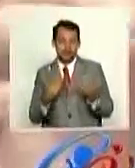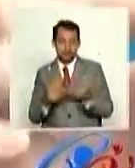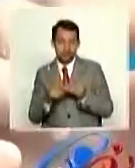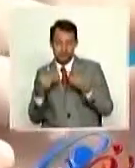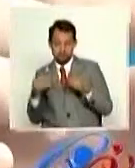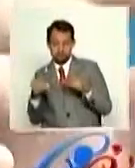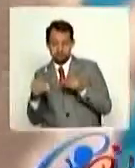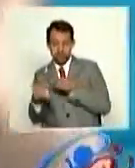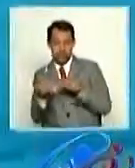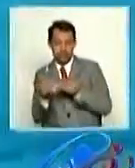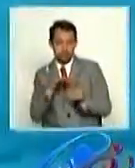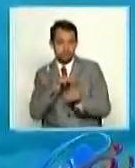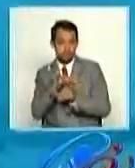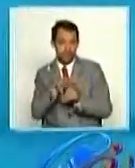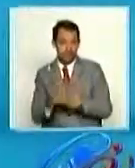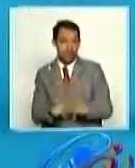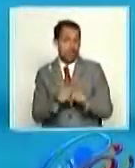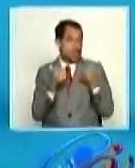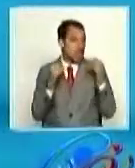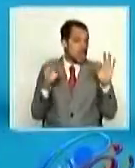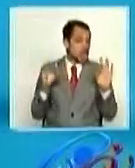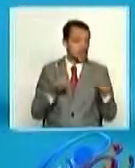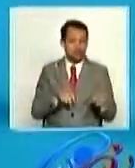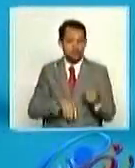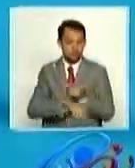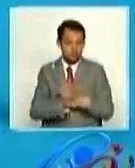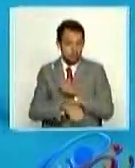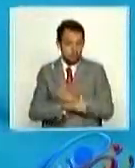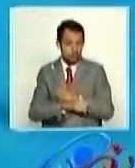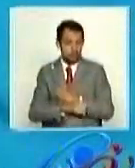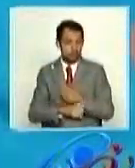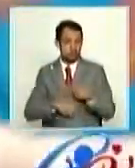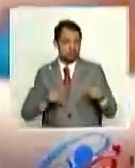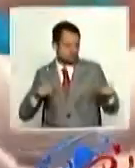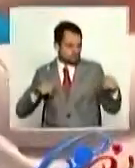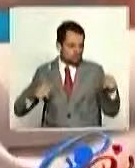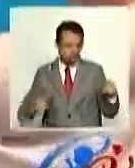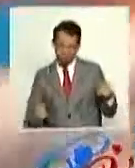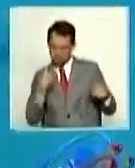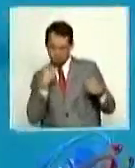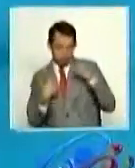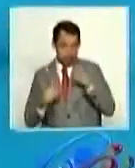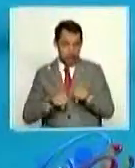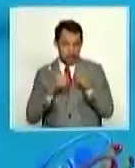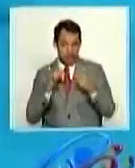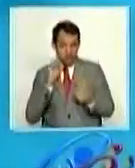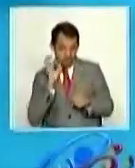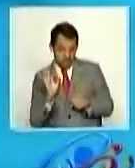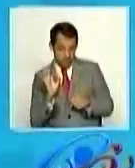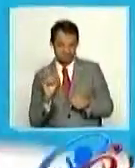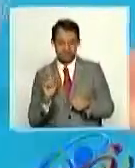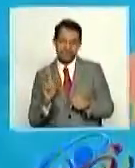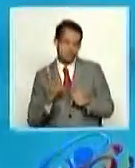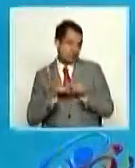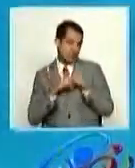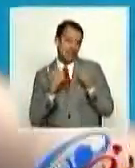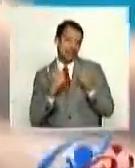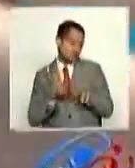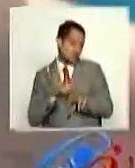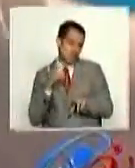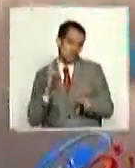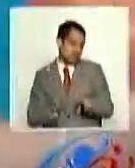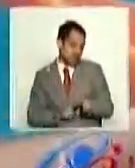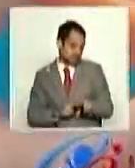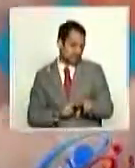material de alto impacto, no quiere decir que vayan a jugar fútbol con ella, pero pues sí es un material que si se cae va a resistir el